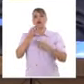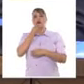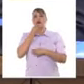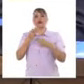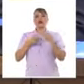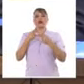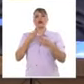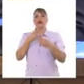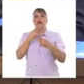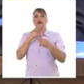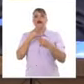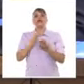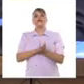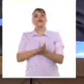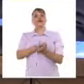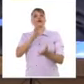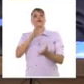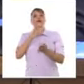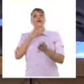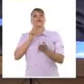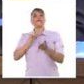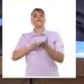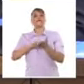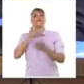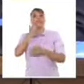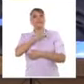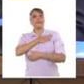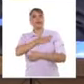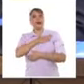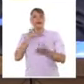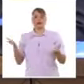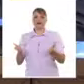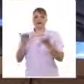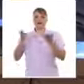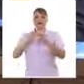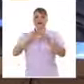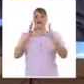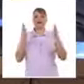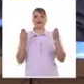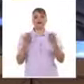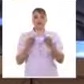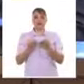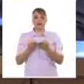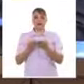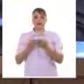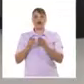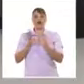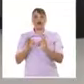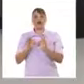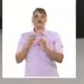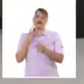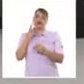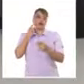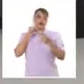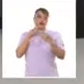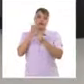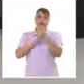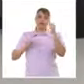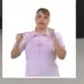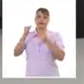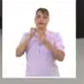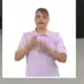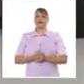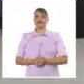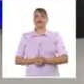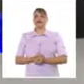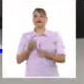entregar la promesa de la paz y prosperidad para todos. Esta es la cuestión. Y como